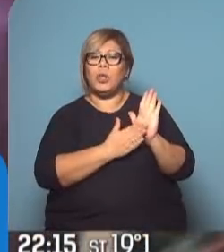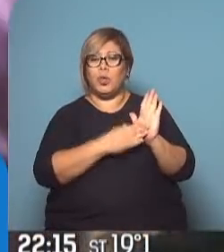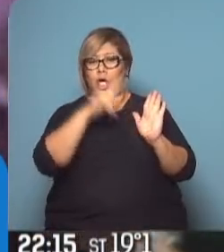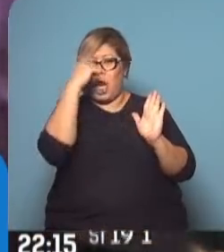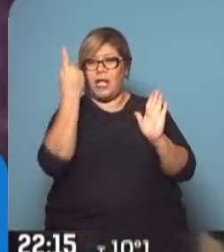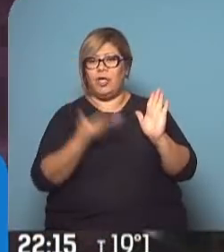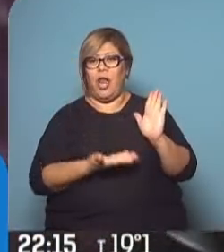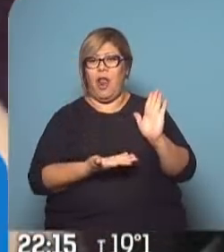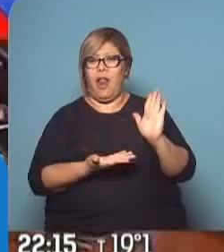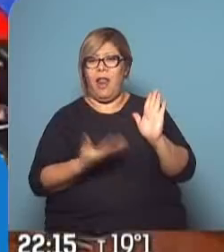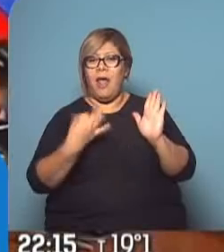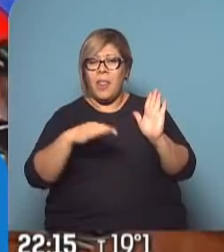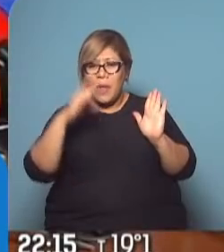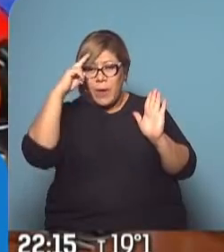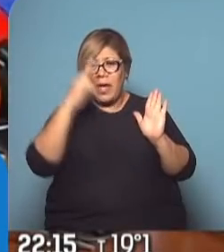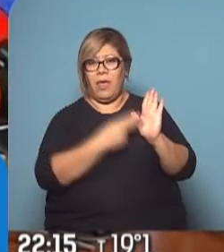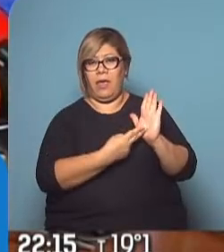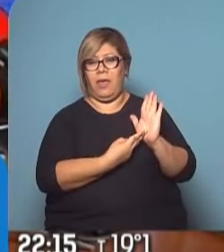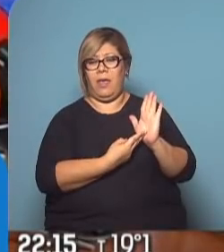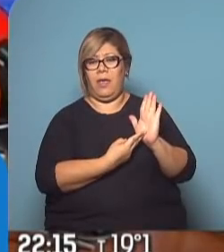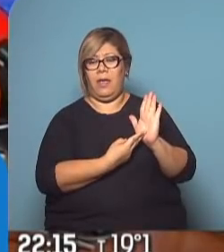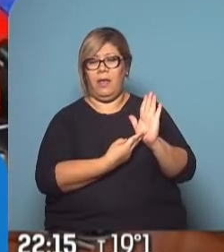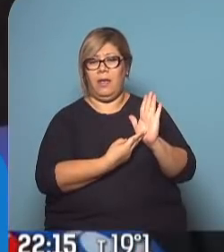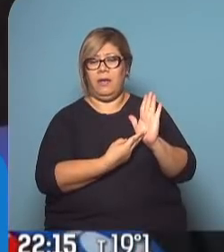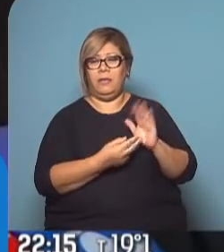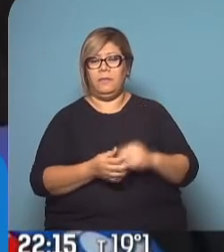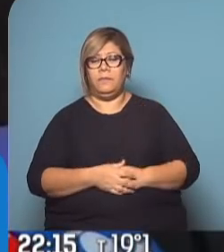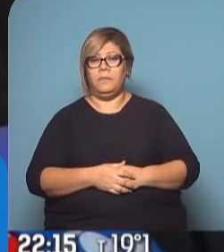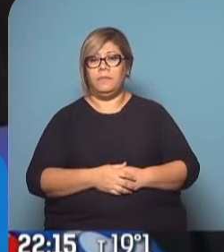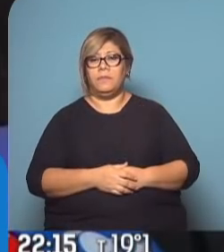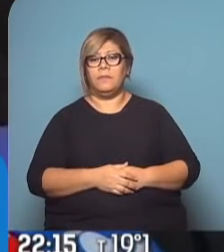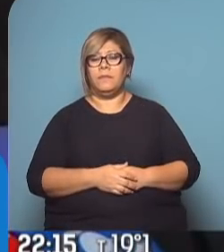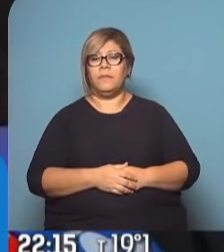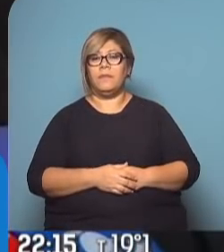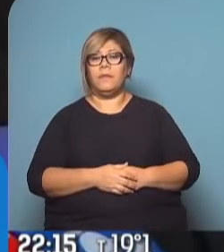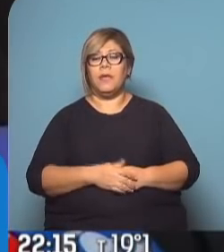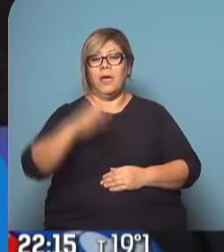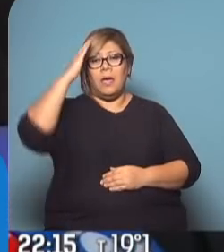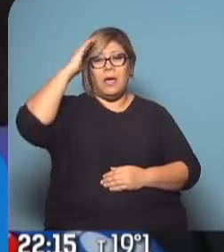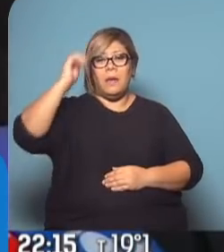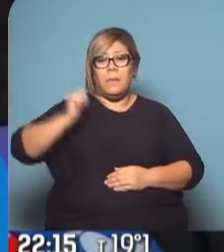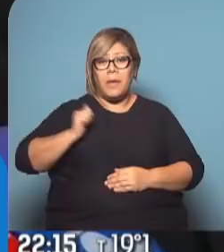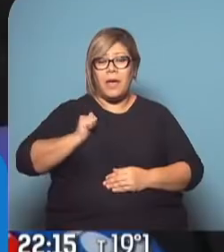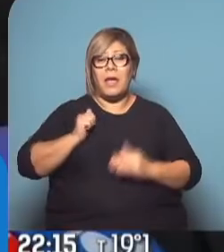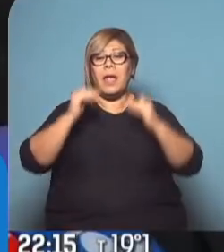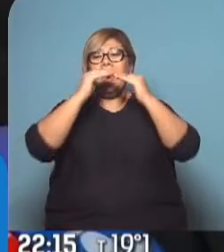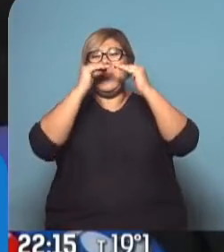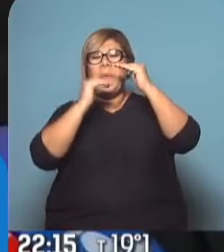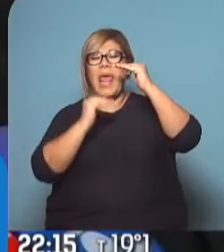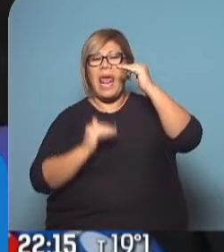conversaciones con funcionarios, etcétera? Sí, sí las hay. De nuevo, de todos los rangos, de todos los niveles. Hemos hecho todos los esfuerzos desde el principio de año para